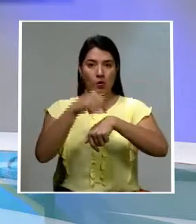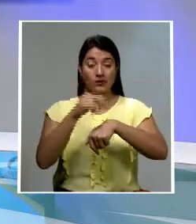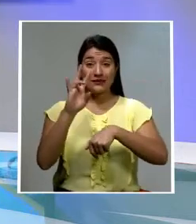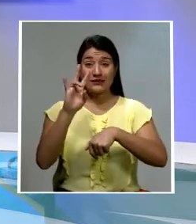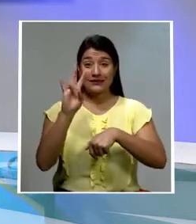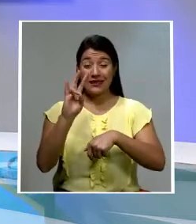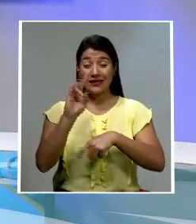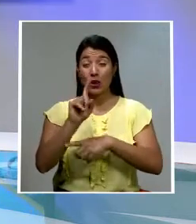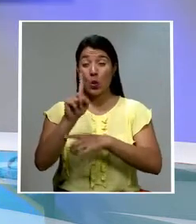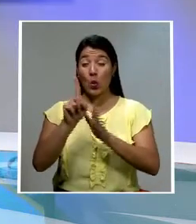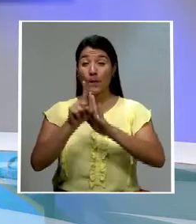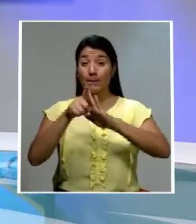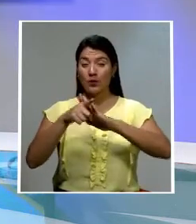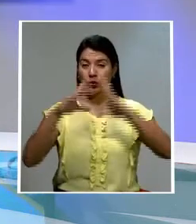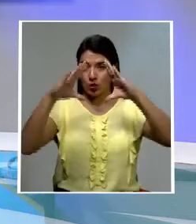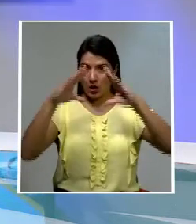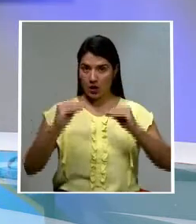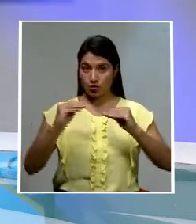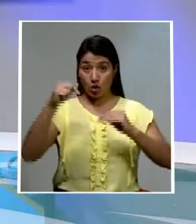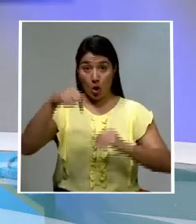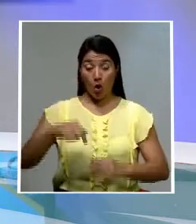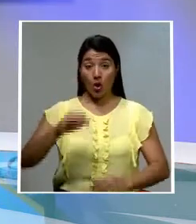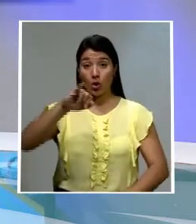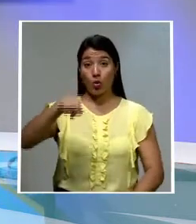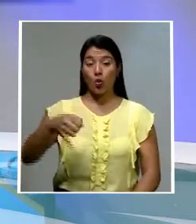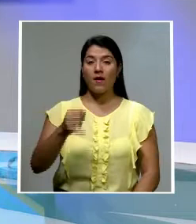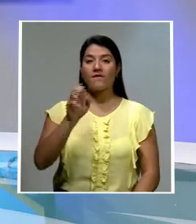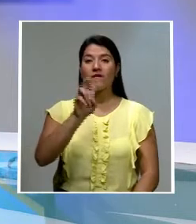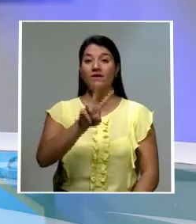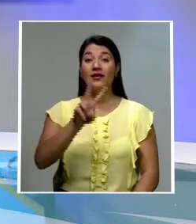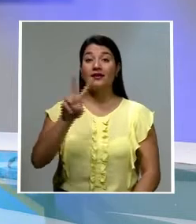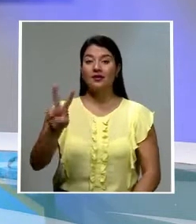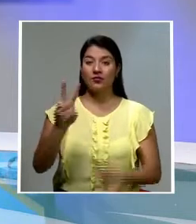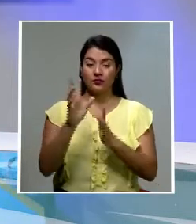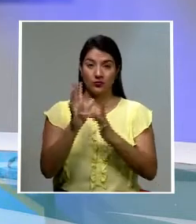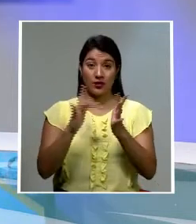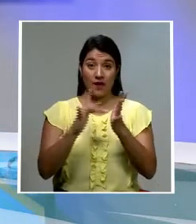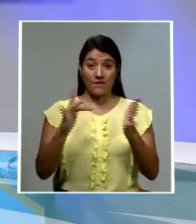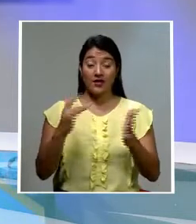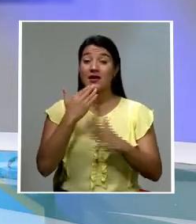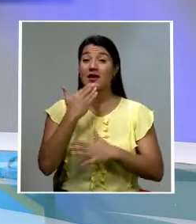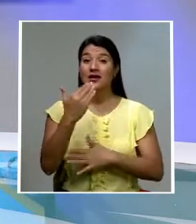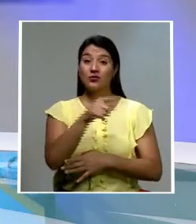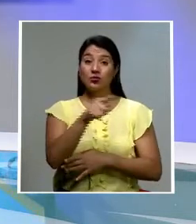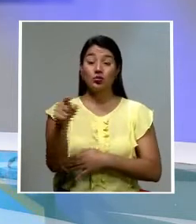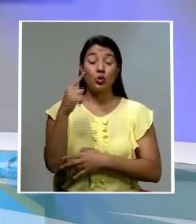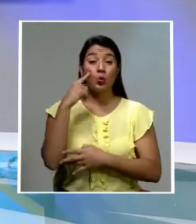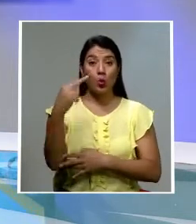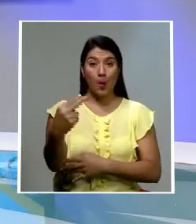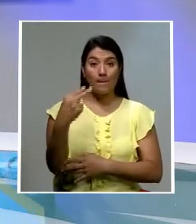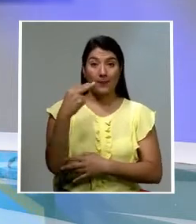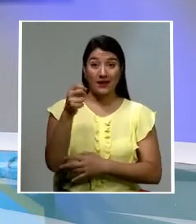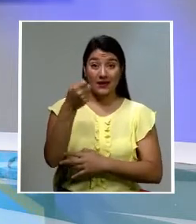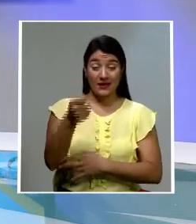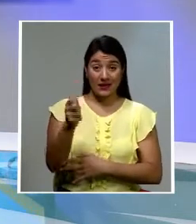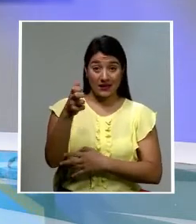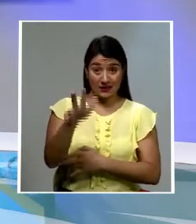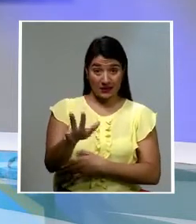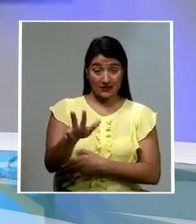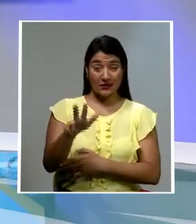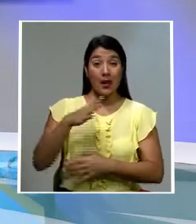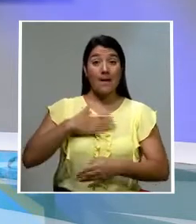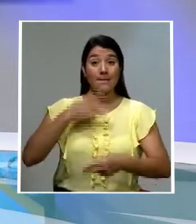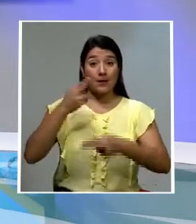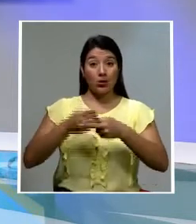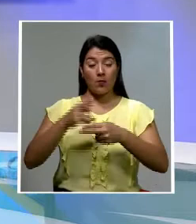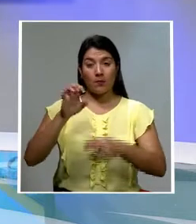noche con un minuto de este jueves 22 de abril. Gracias por informarse con la señal de Canal 13.